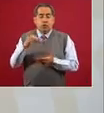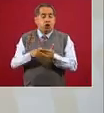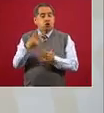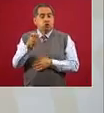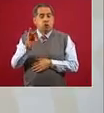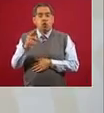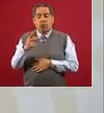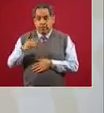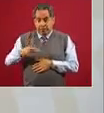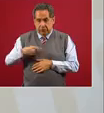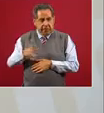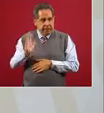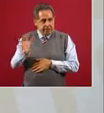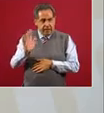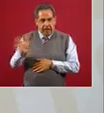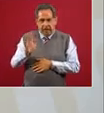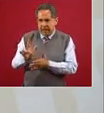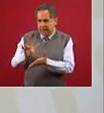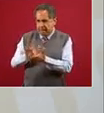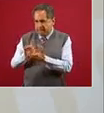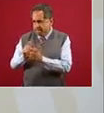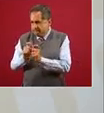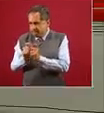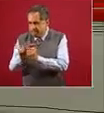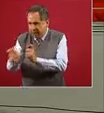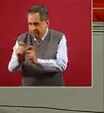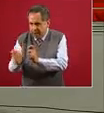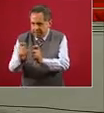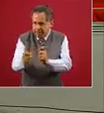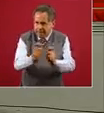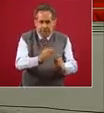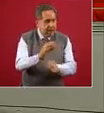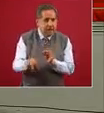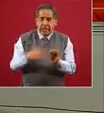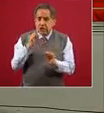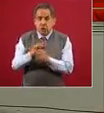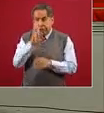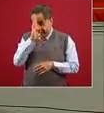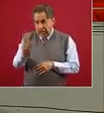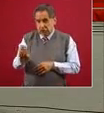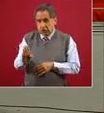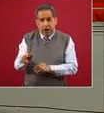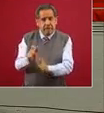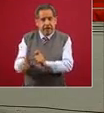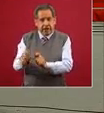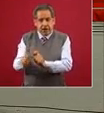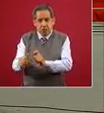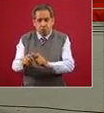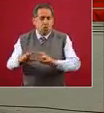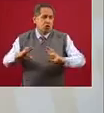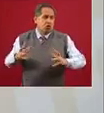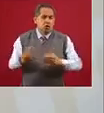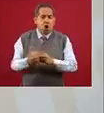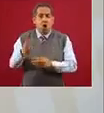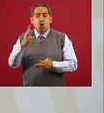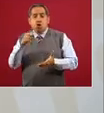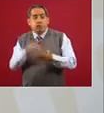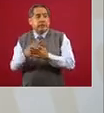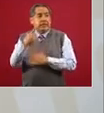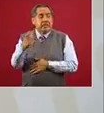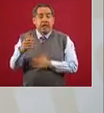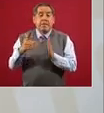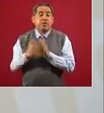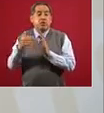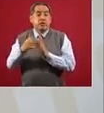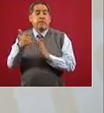441,241 derechohabientes han cobrado bajo este mecanismo. Poco más de 2,100 millones de pesos los